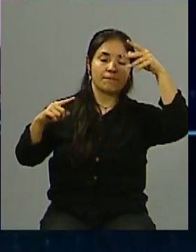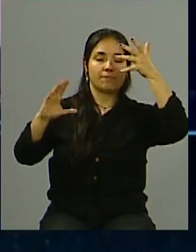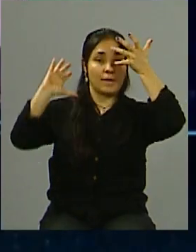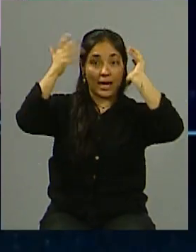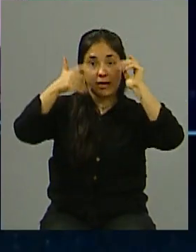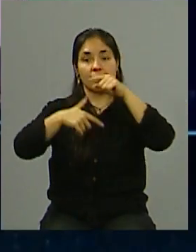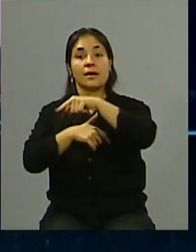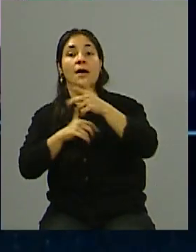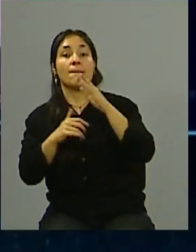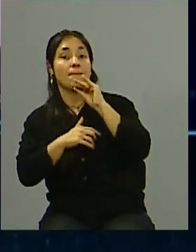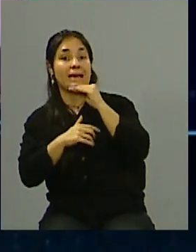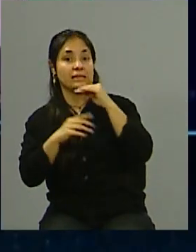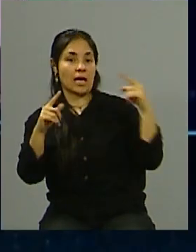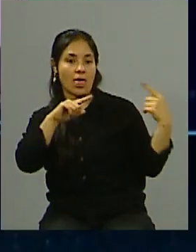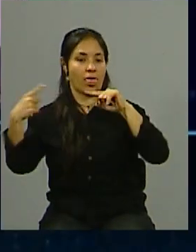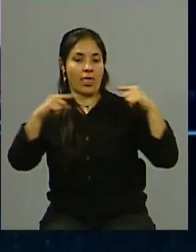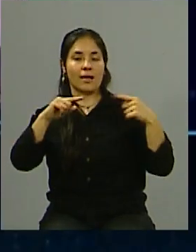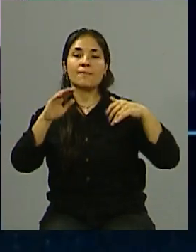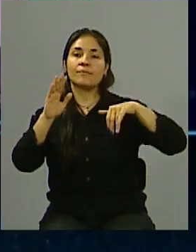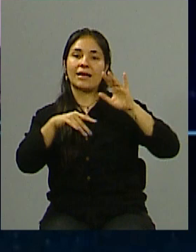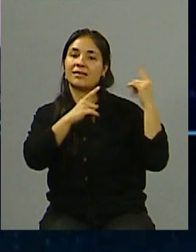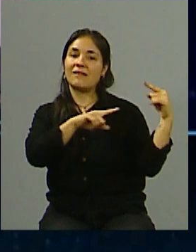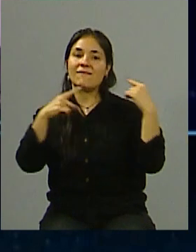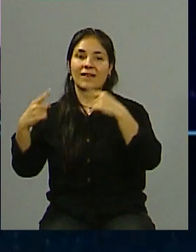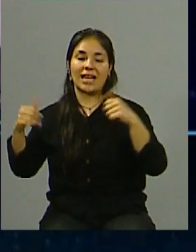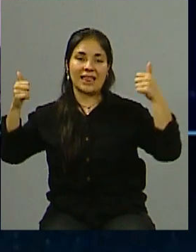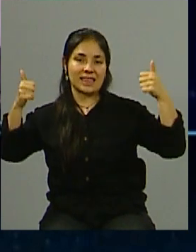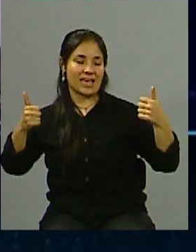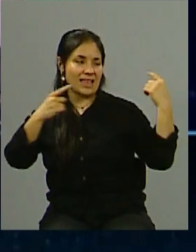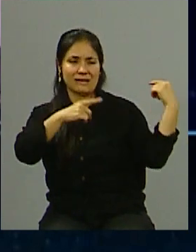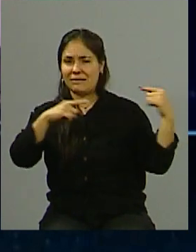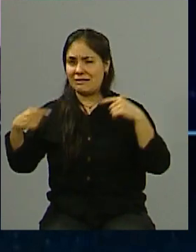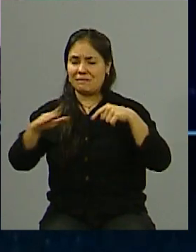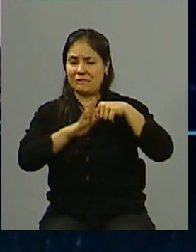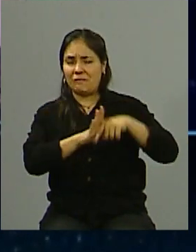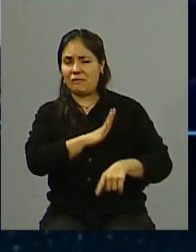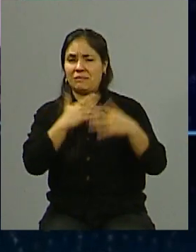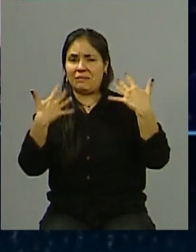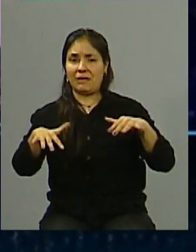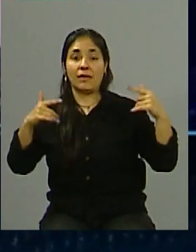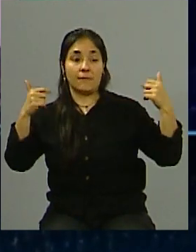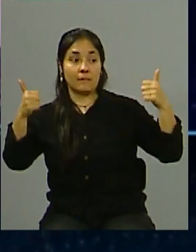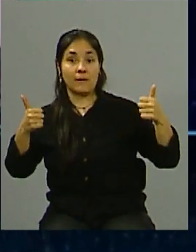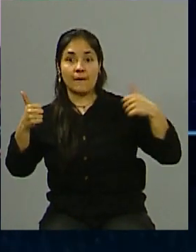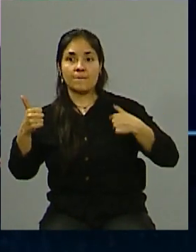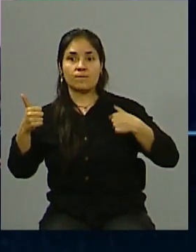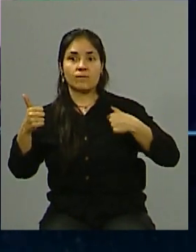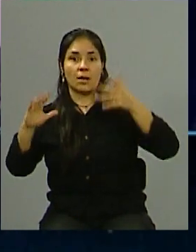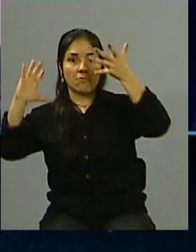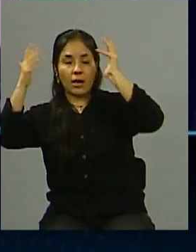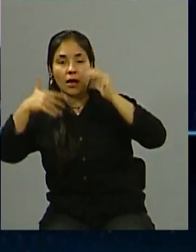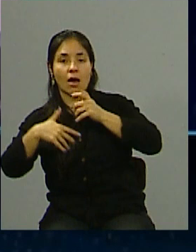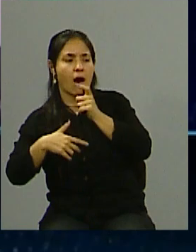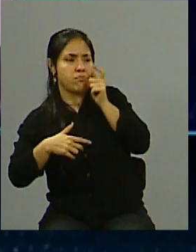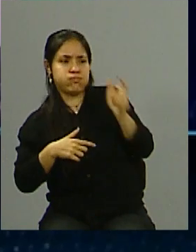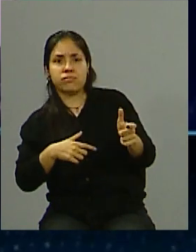una de las más antagónicas desde el punto de vista de los contrastes, ¿no? Entonces quizás en algún momento empezaba Milei y venía